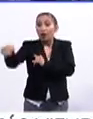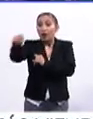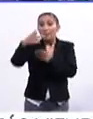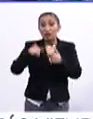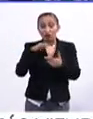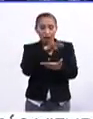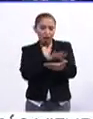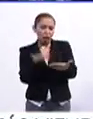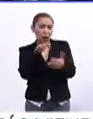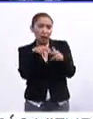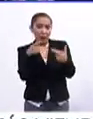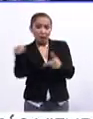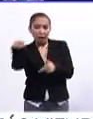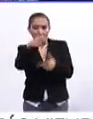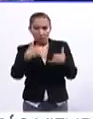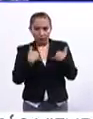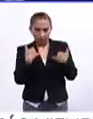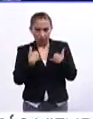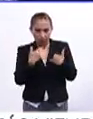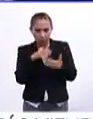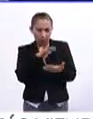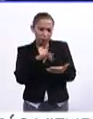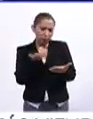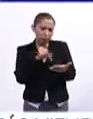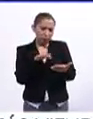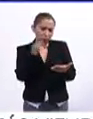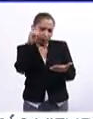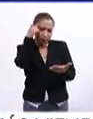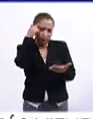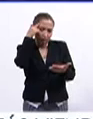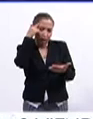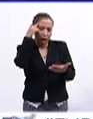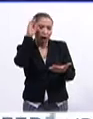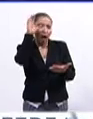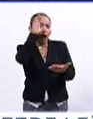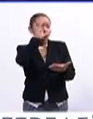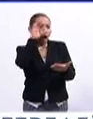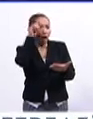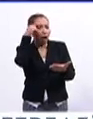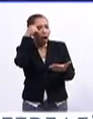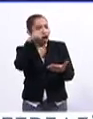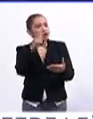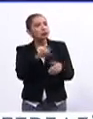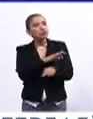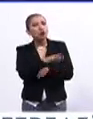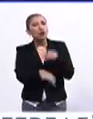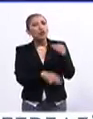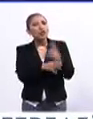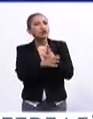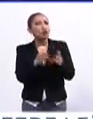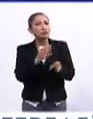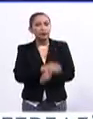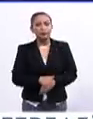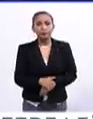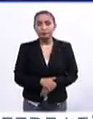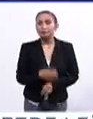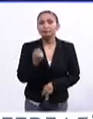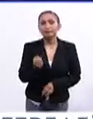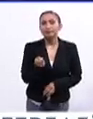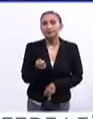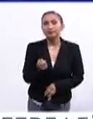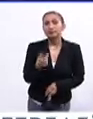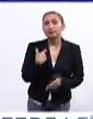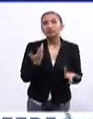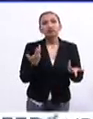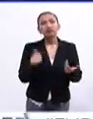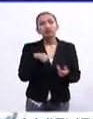que leen esta revista, que va dirigida a jóvenes, piensen científicamente sobre todas las cosas. Y eso quiere decir